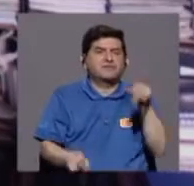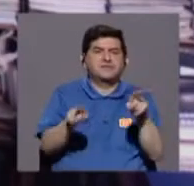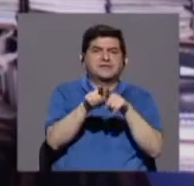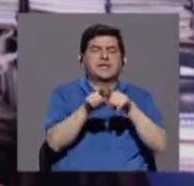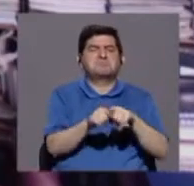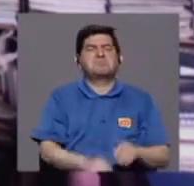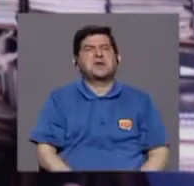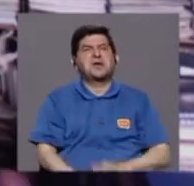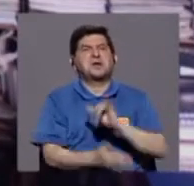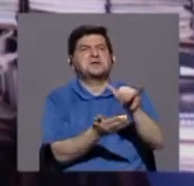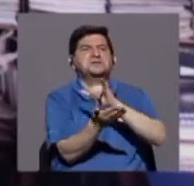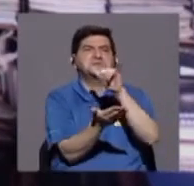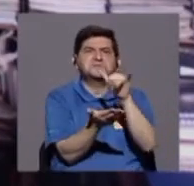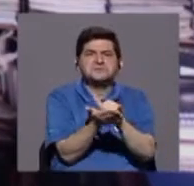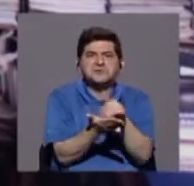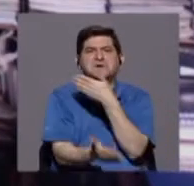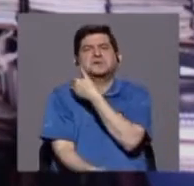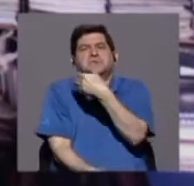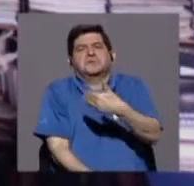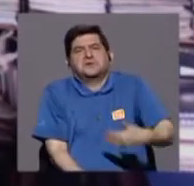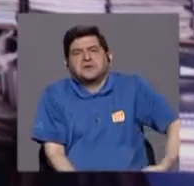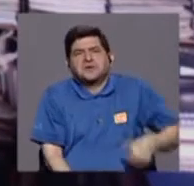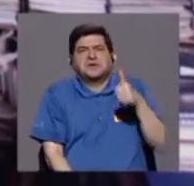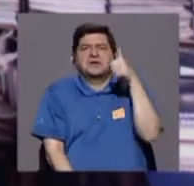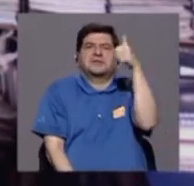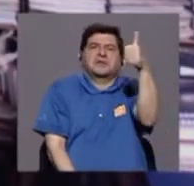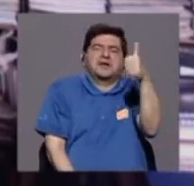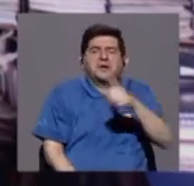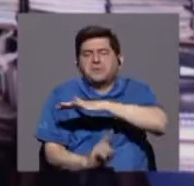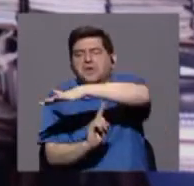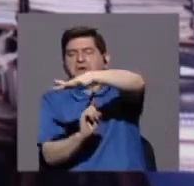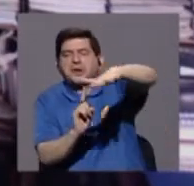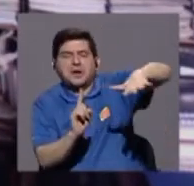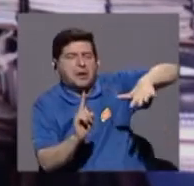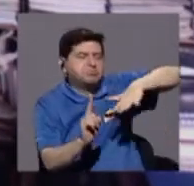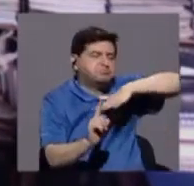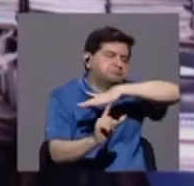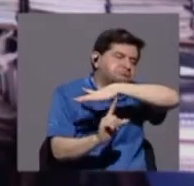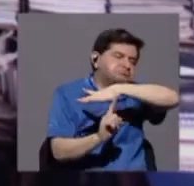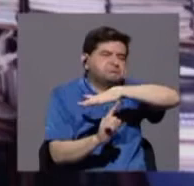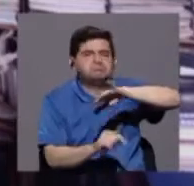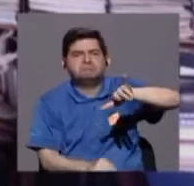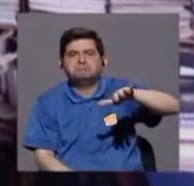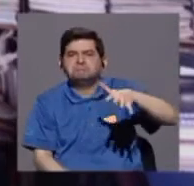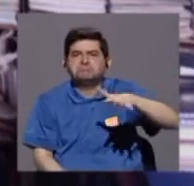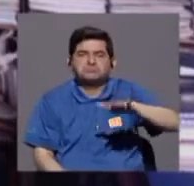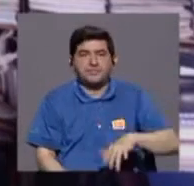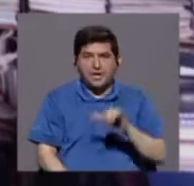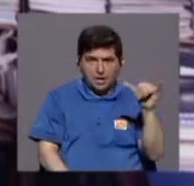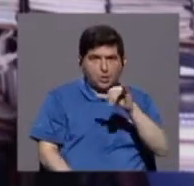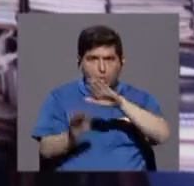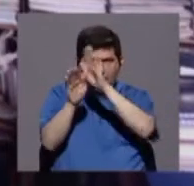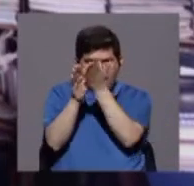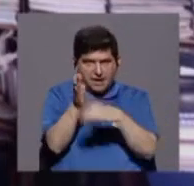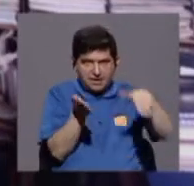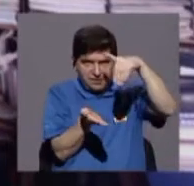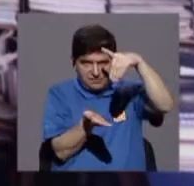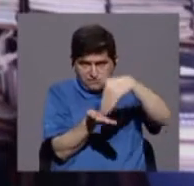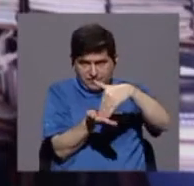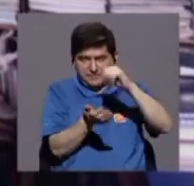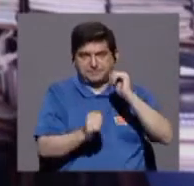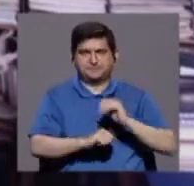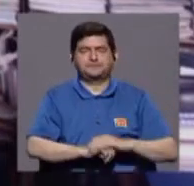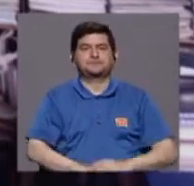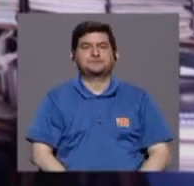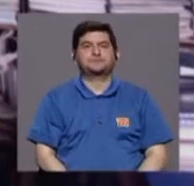San José, Heredia, Alajuela, etcétera, ¿verdad? Como también en la meseta central. Y